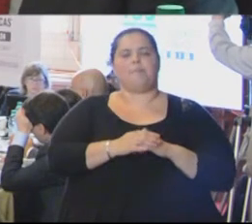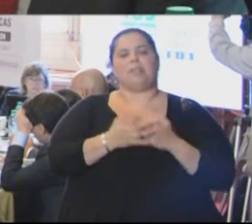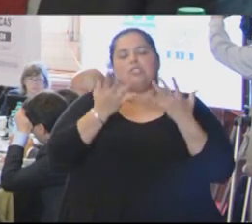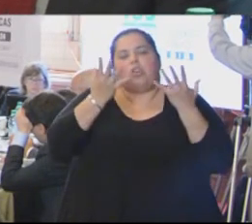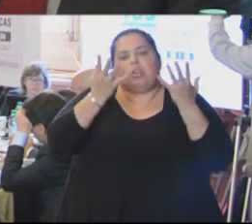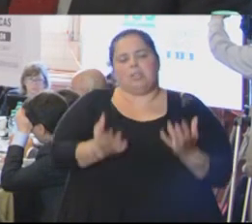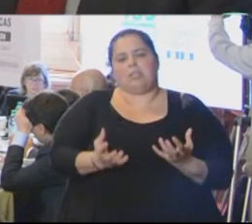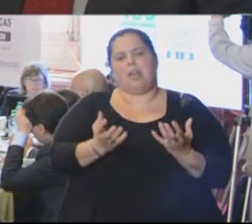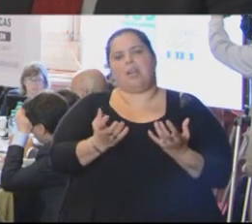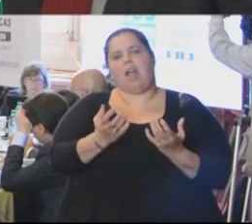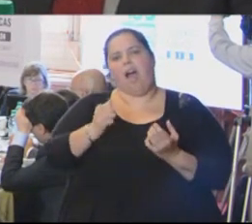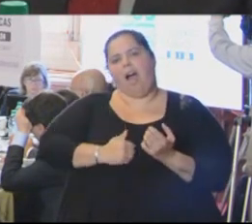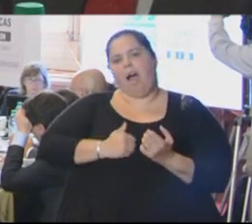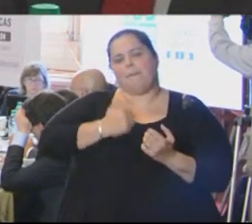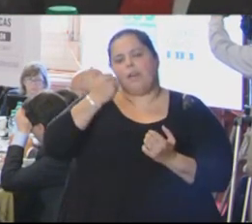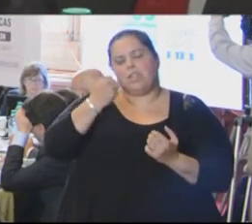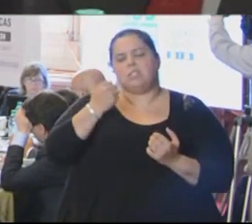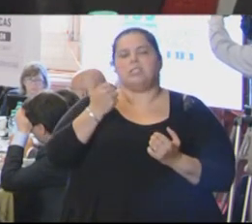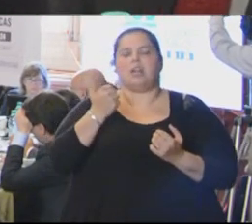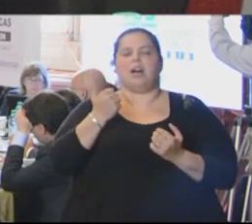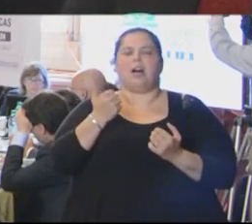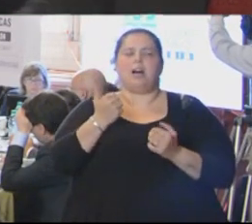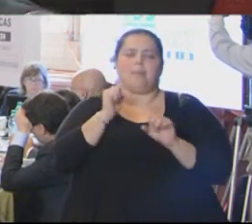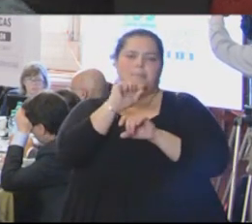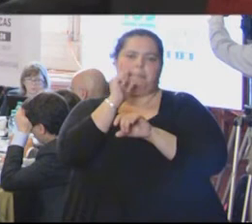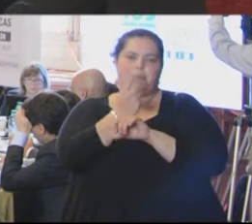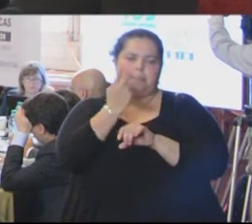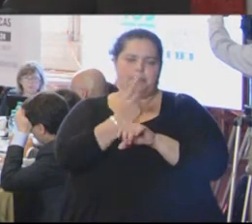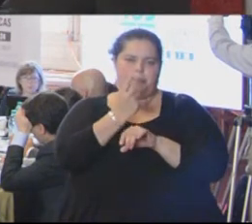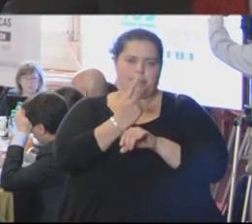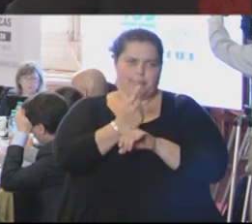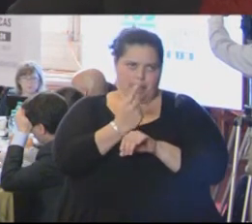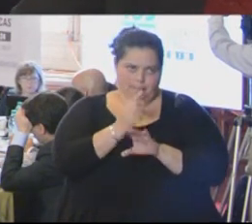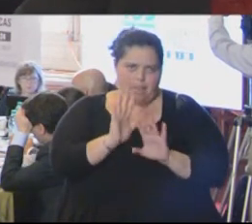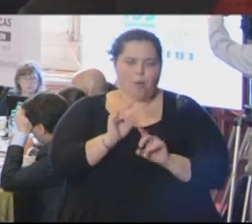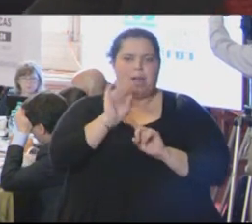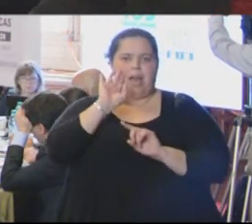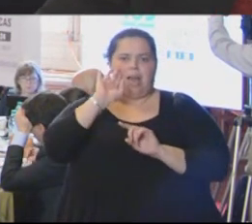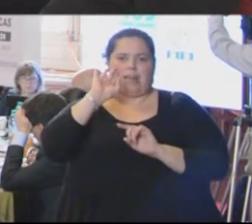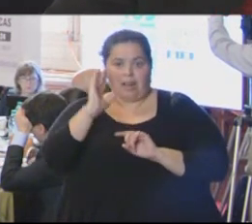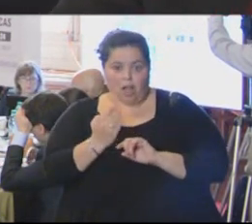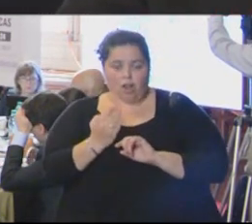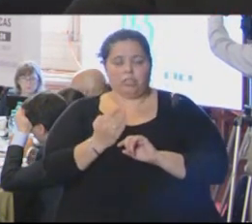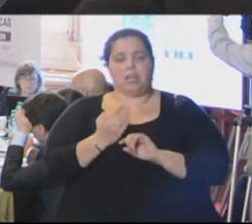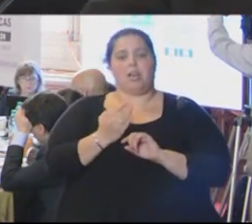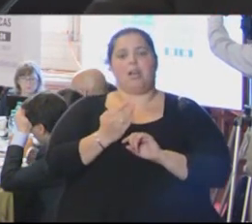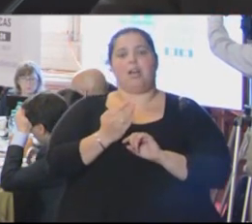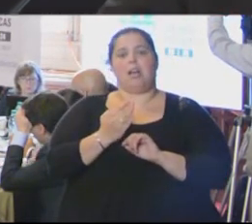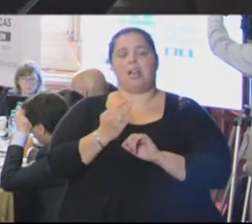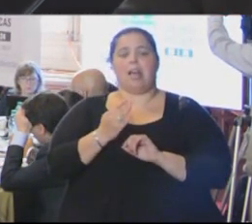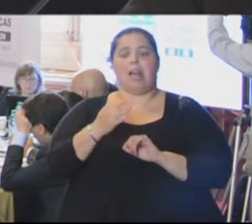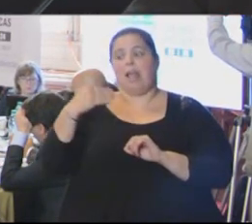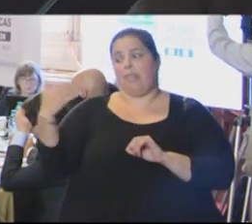quisiera aprovechar para primero hacer un reconocimiento a las